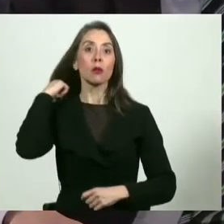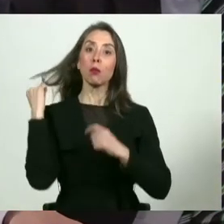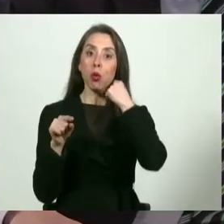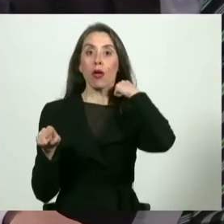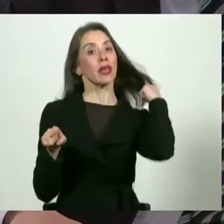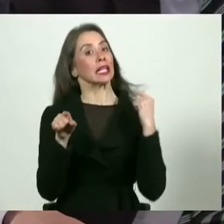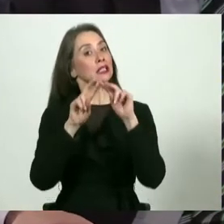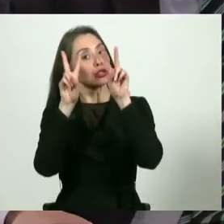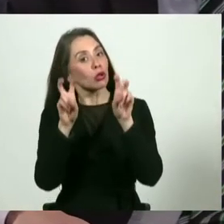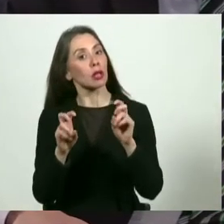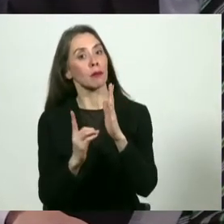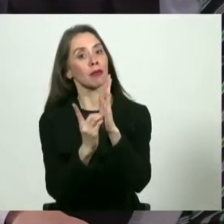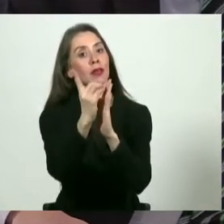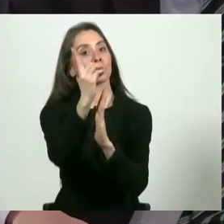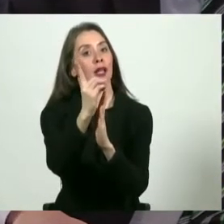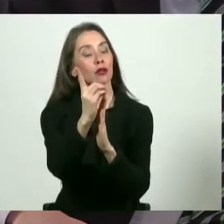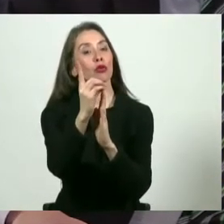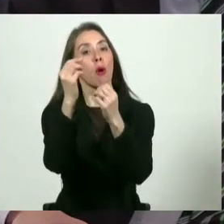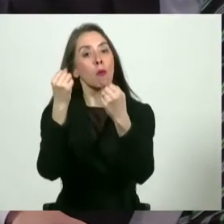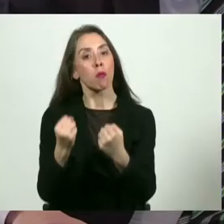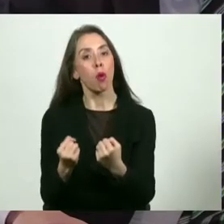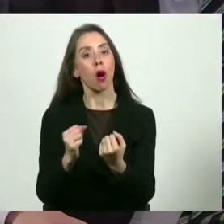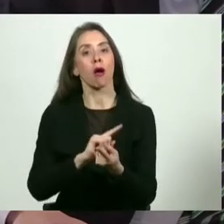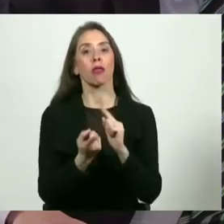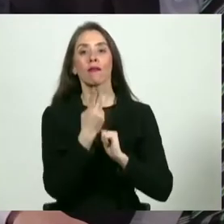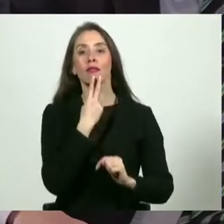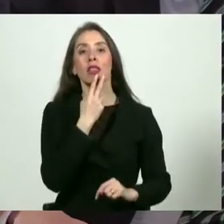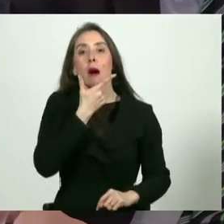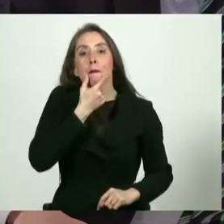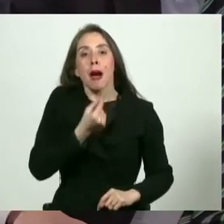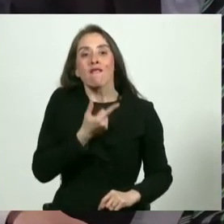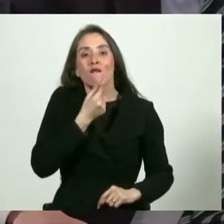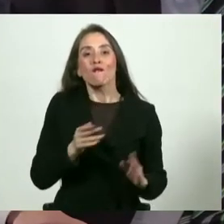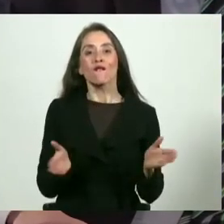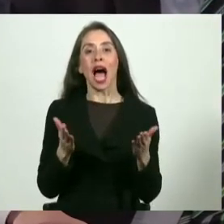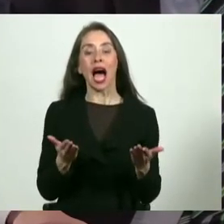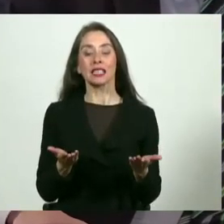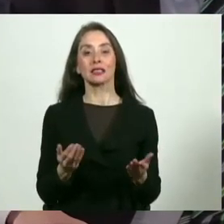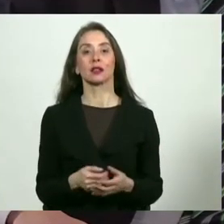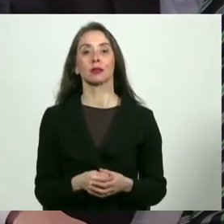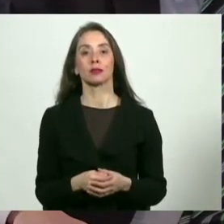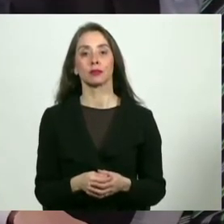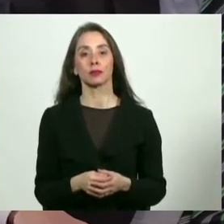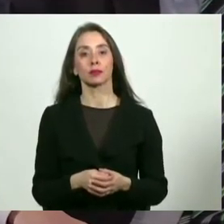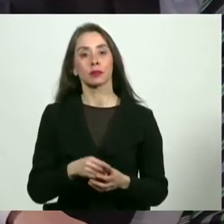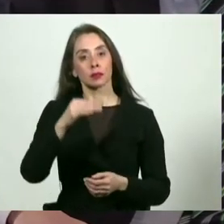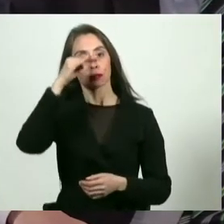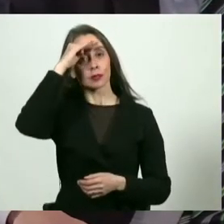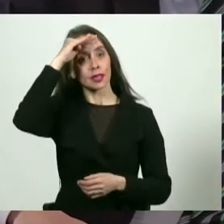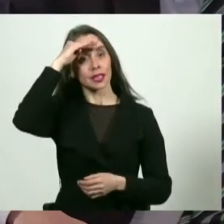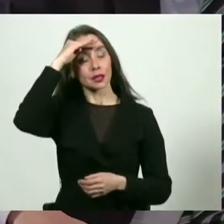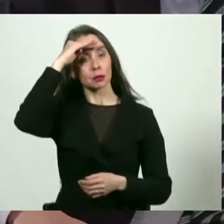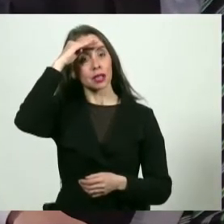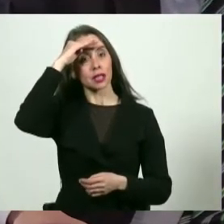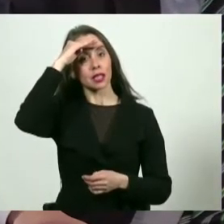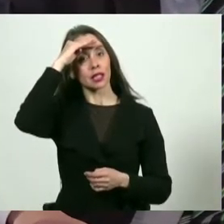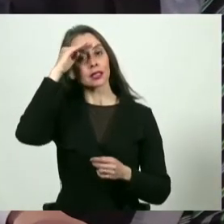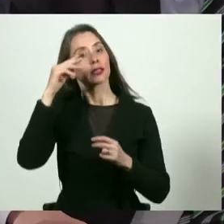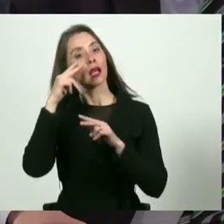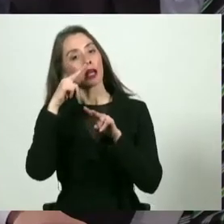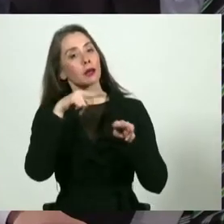la realidad actual de Chile. Tiene que ser un cambio que deben hacer desde las instituciones prestadoras de servicios, desde las